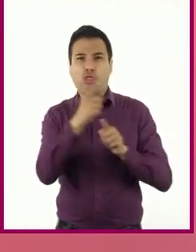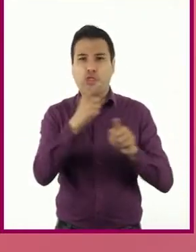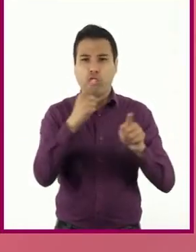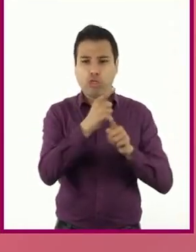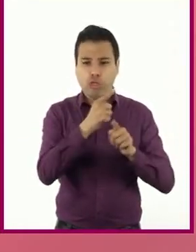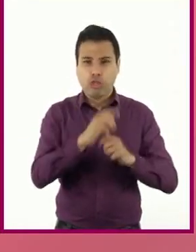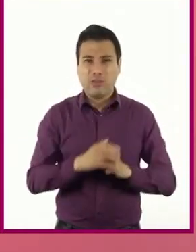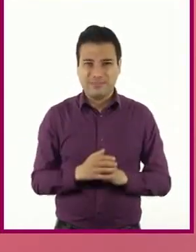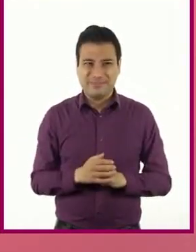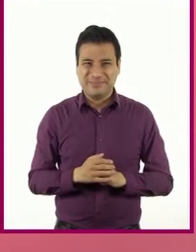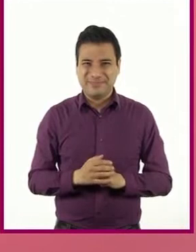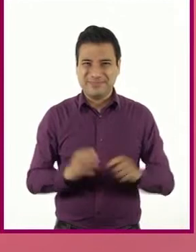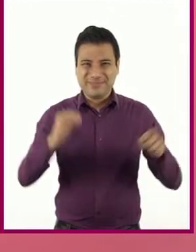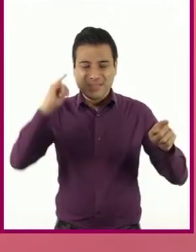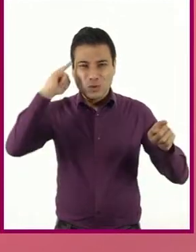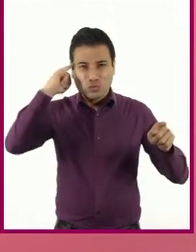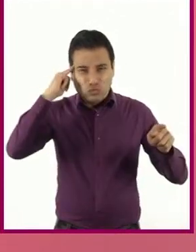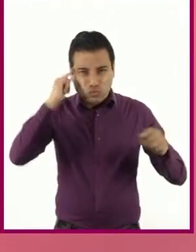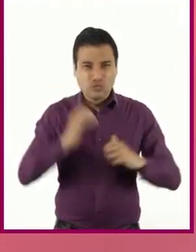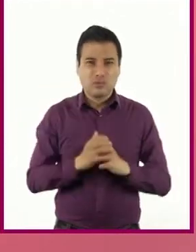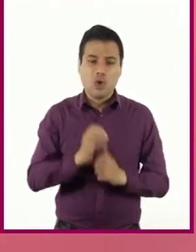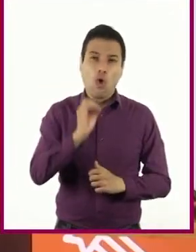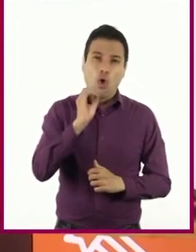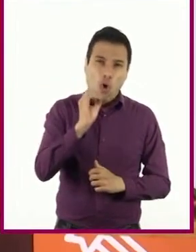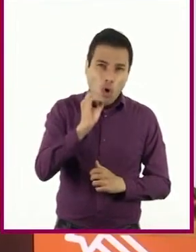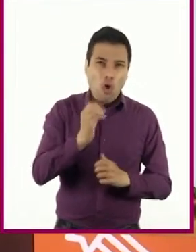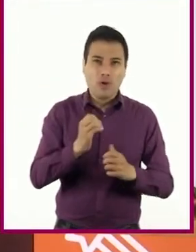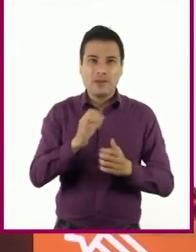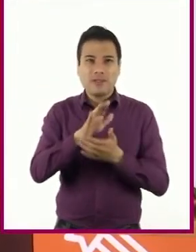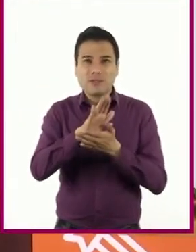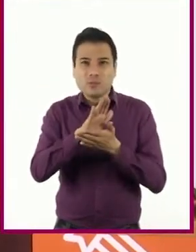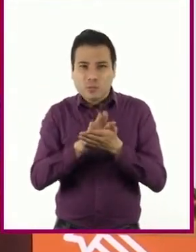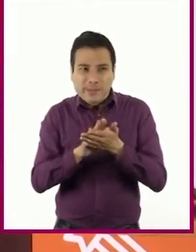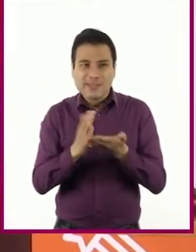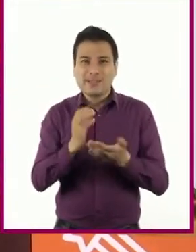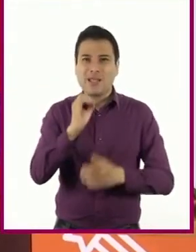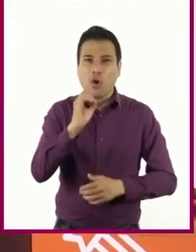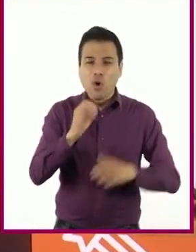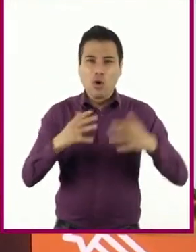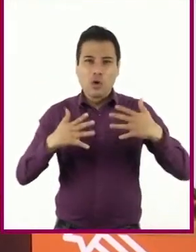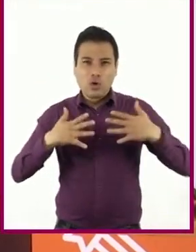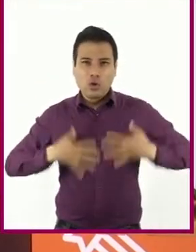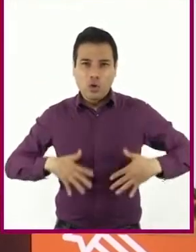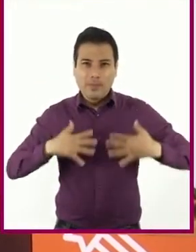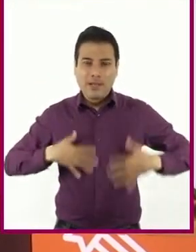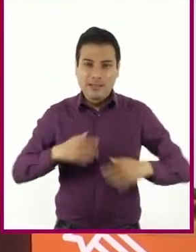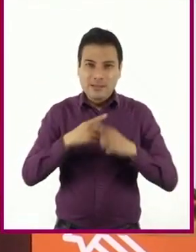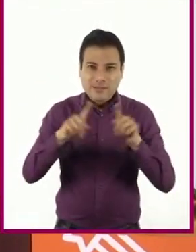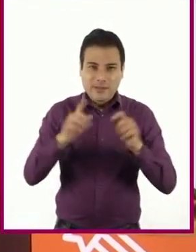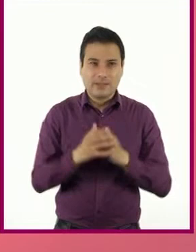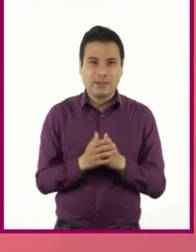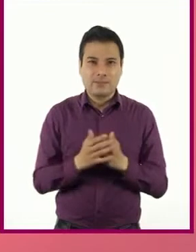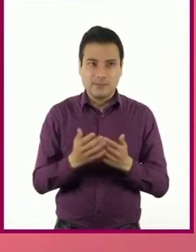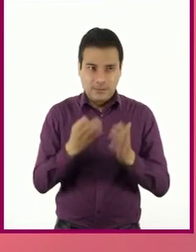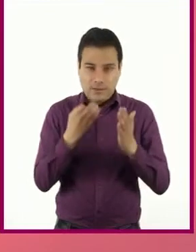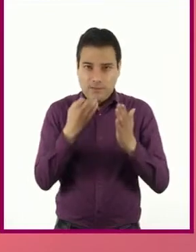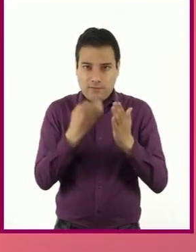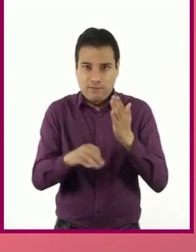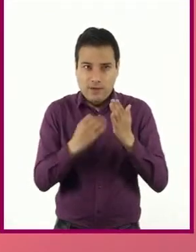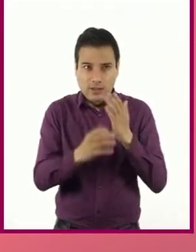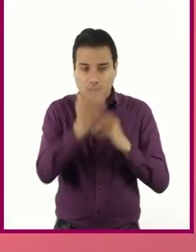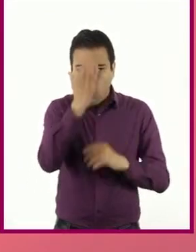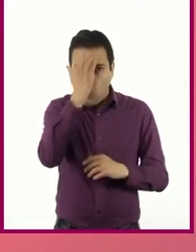que se consideran de recursos bajos o por vestir y hablar otra lengua. Se menosprecia a la persona sin conocerla y valorar